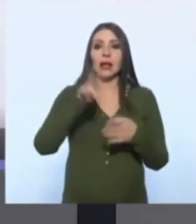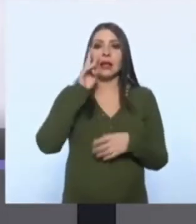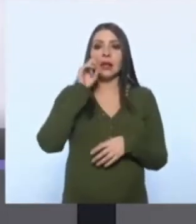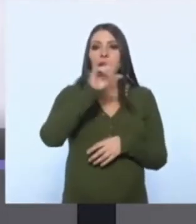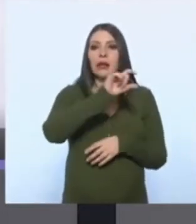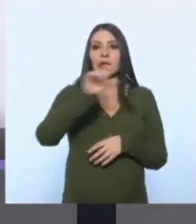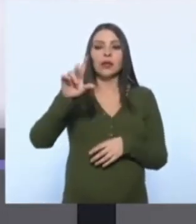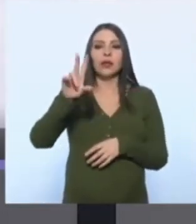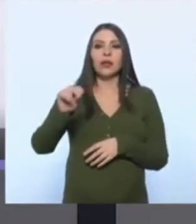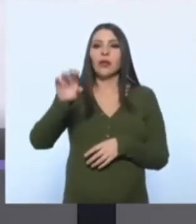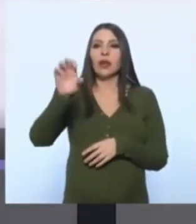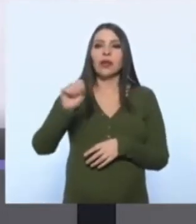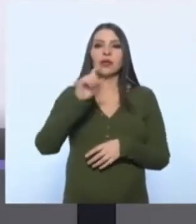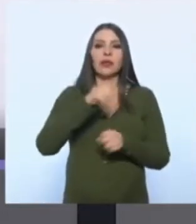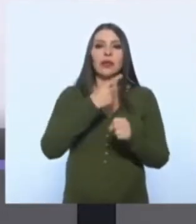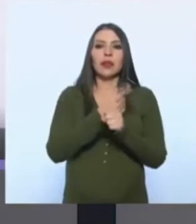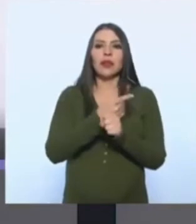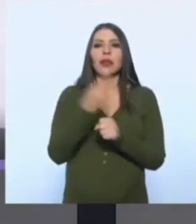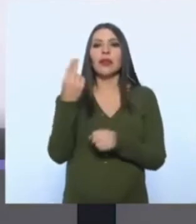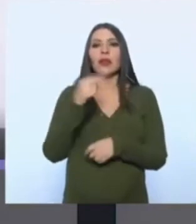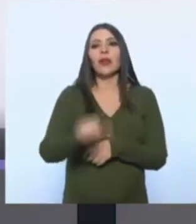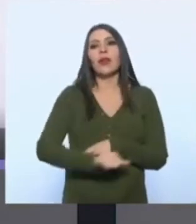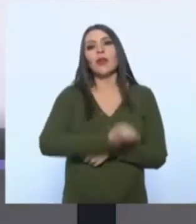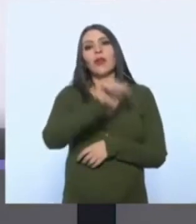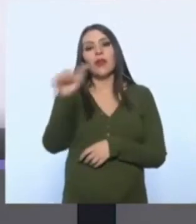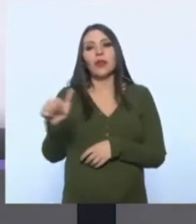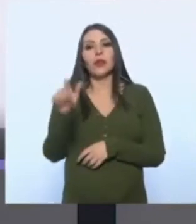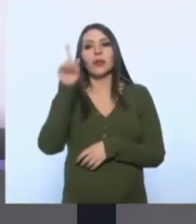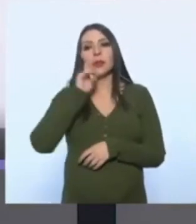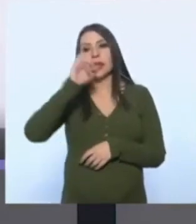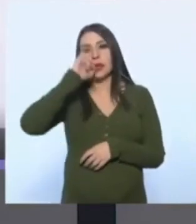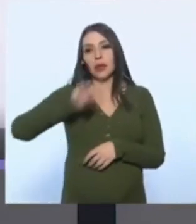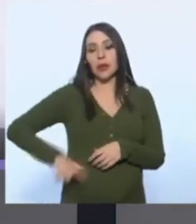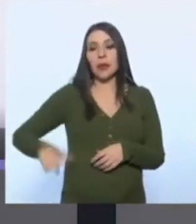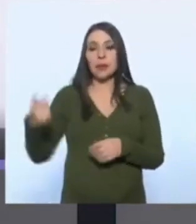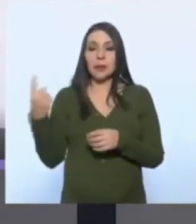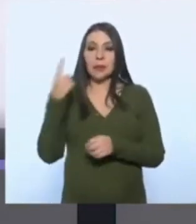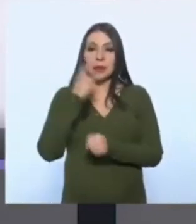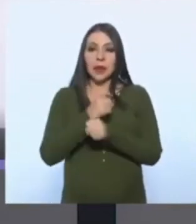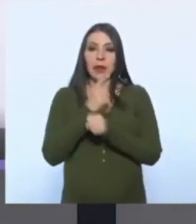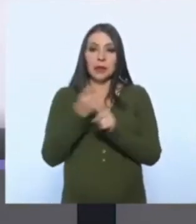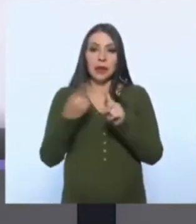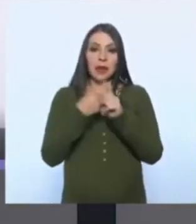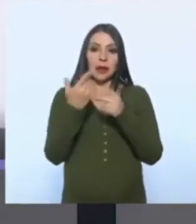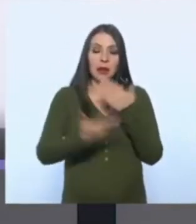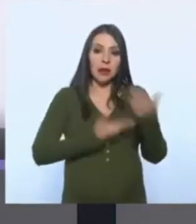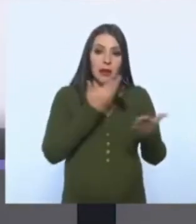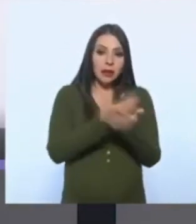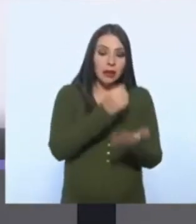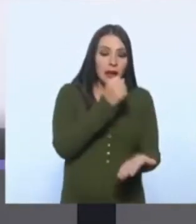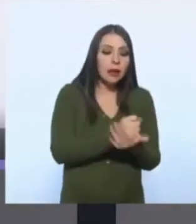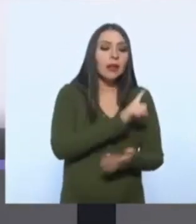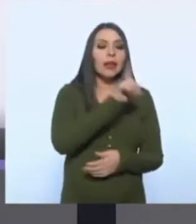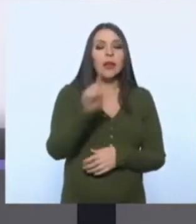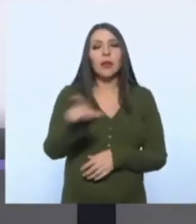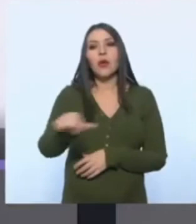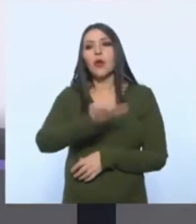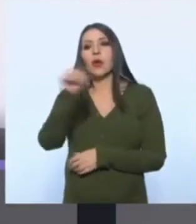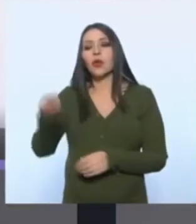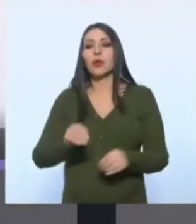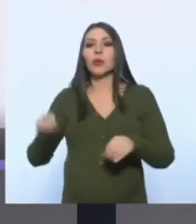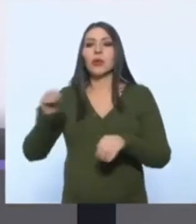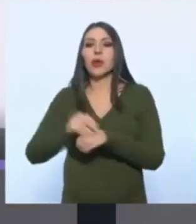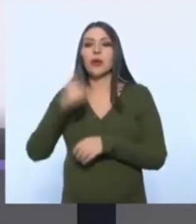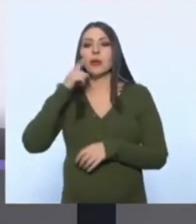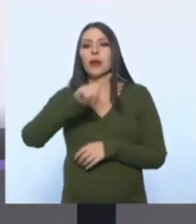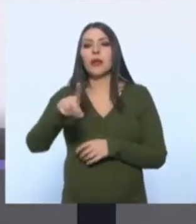infractores sexuales. Entonces necesitamos que salga lo de la jefa de gobierno para poder implementar esto para escuelas, deportivos, hospitales,